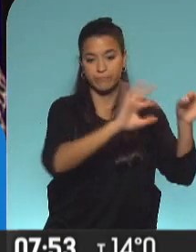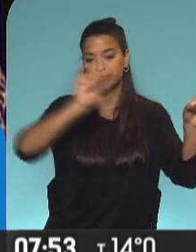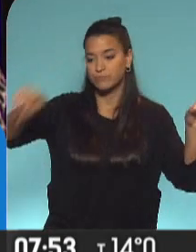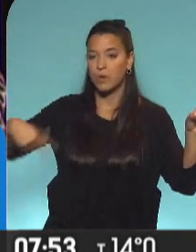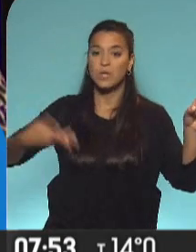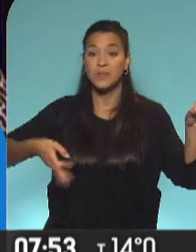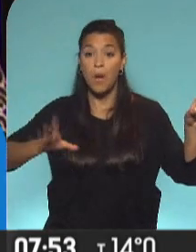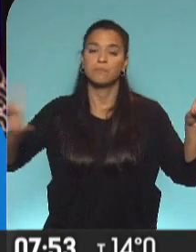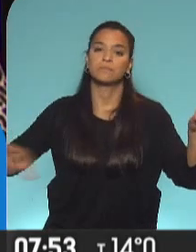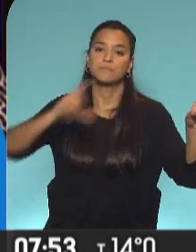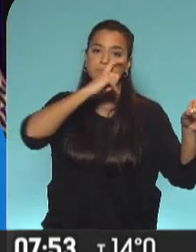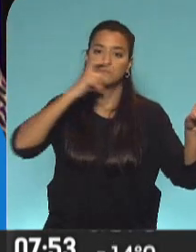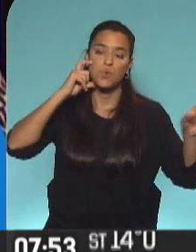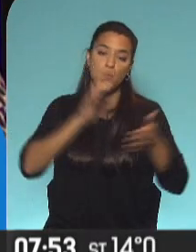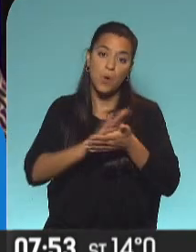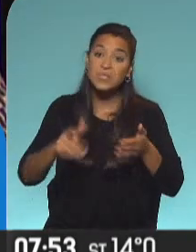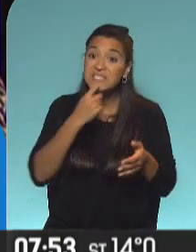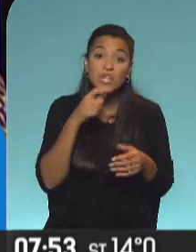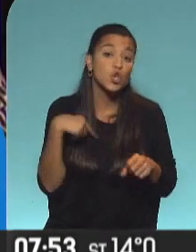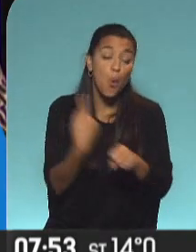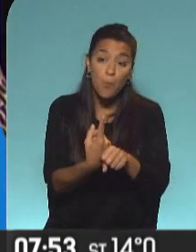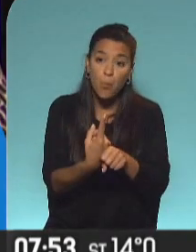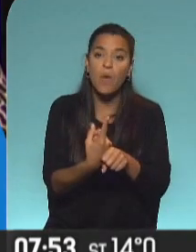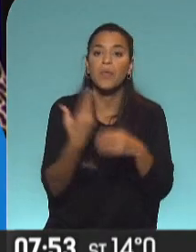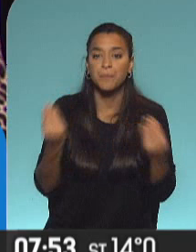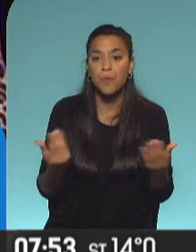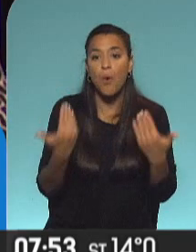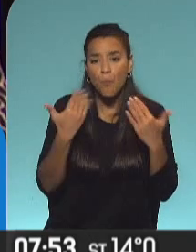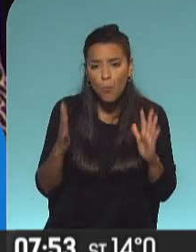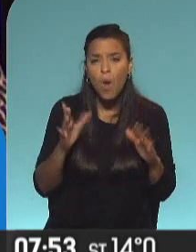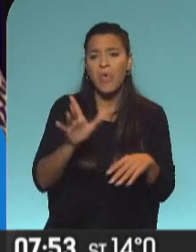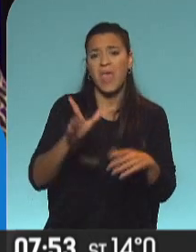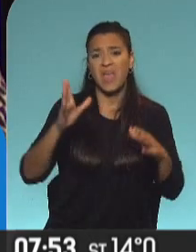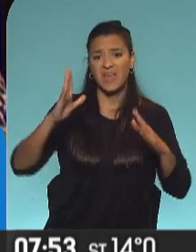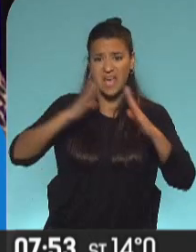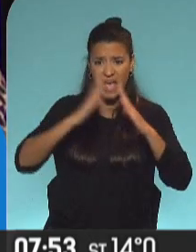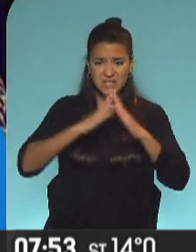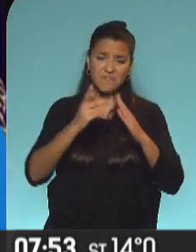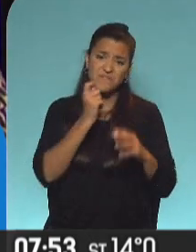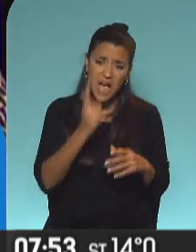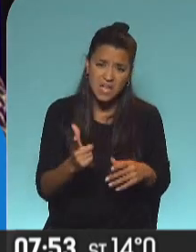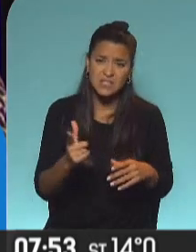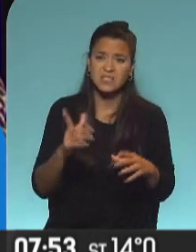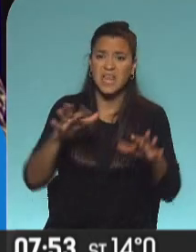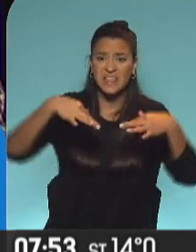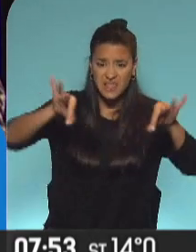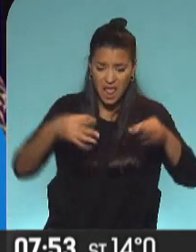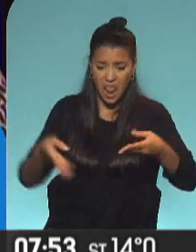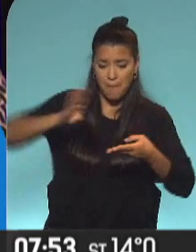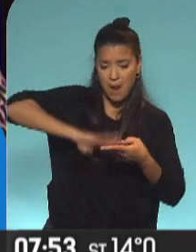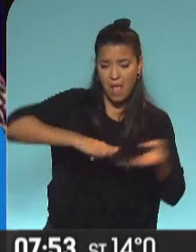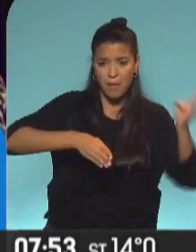cuando salen. Si no pueden acceder a comprarlos, se pueden hacer en casa muy fácilmente tomando una tela,